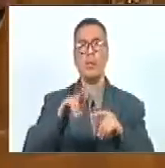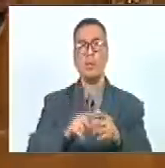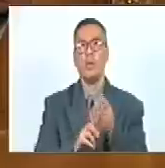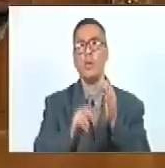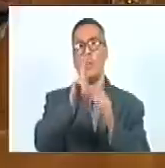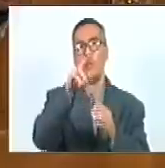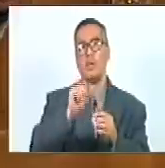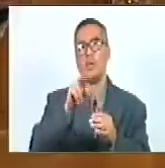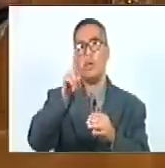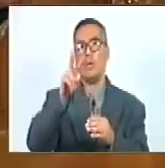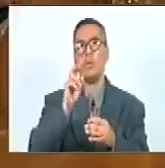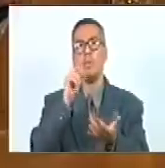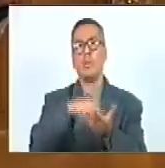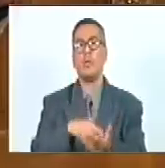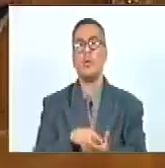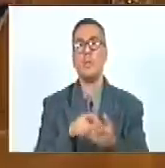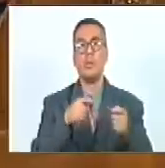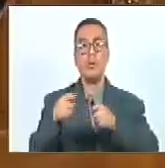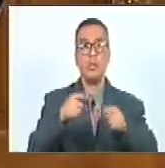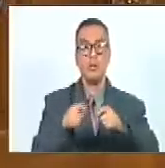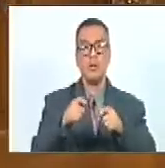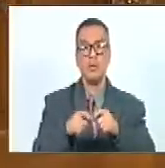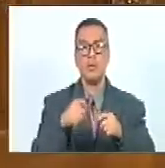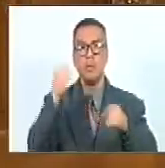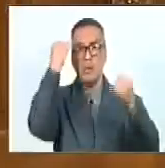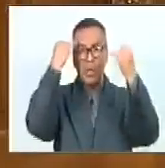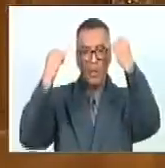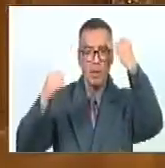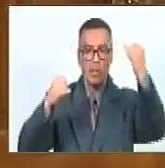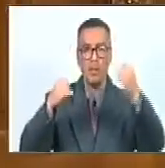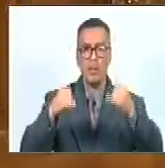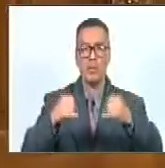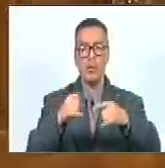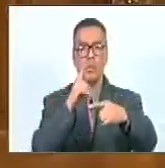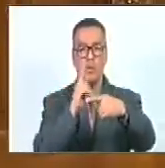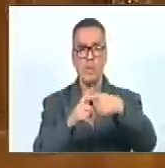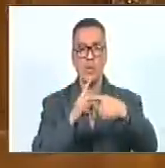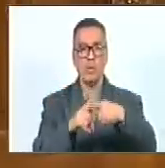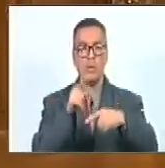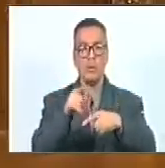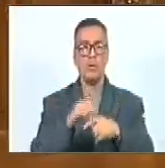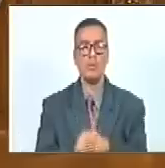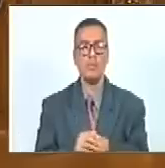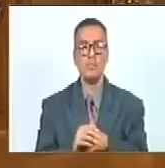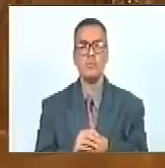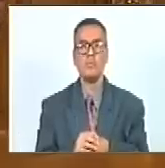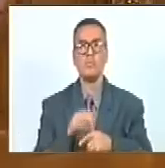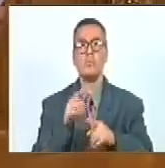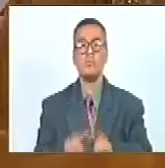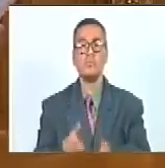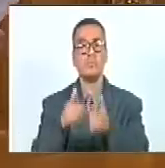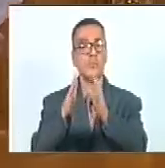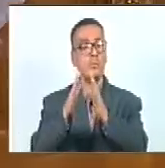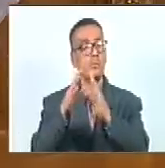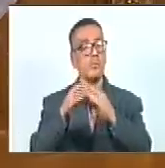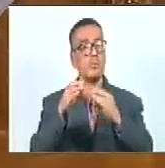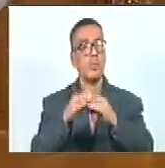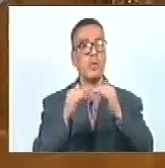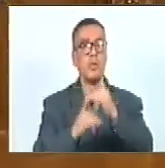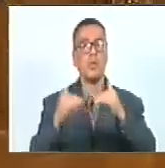de Venezuela, dominada por la ideología del positivismo y el autoritarismo del